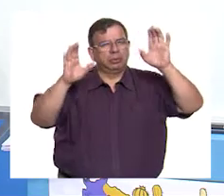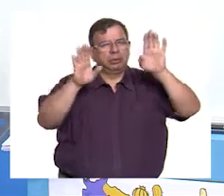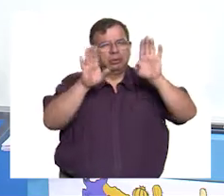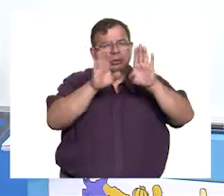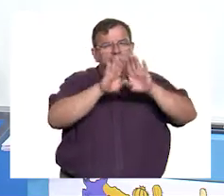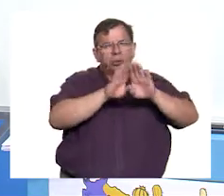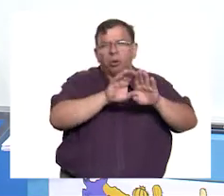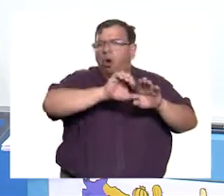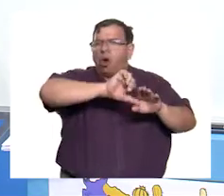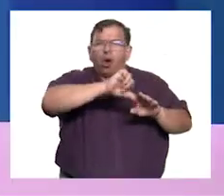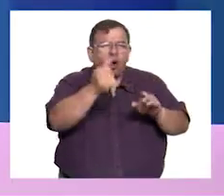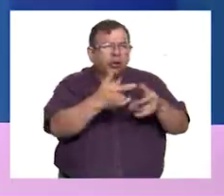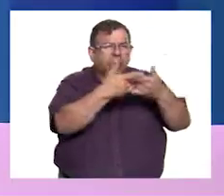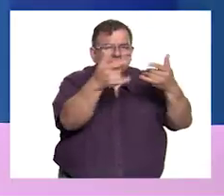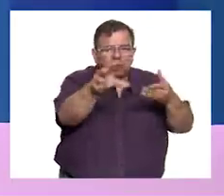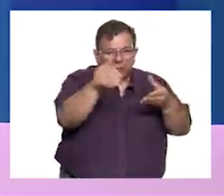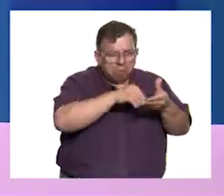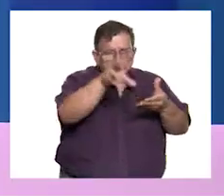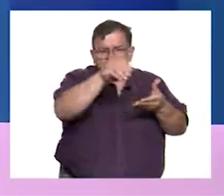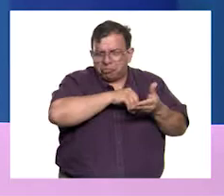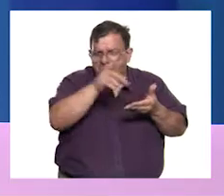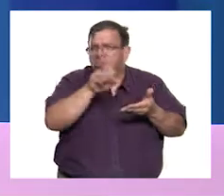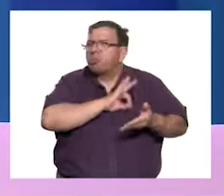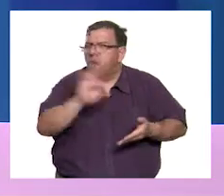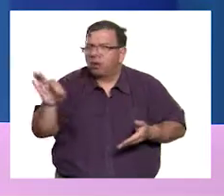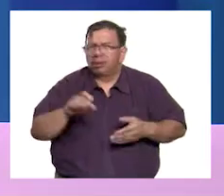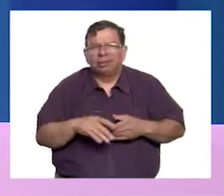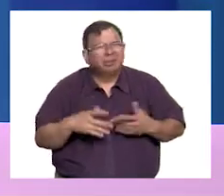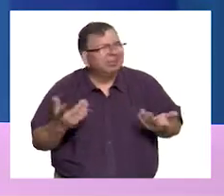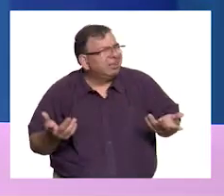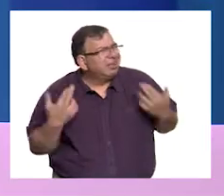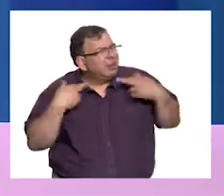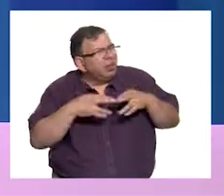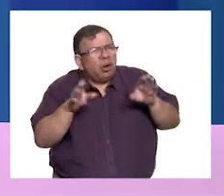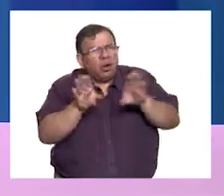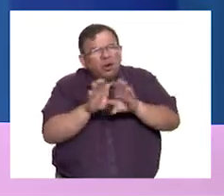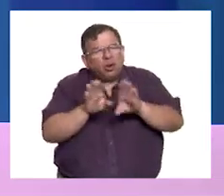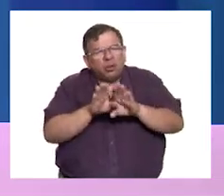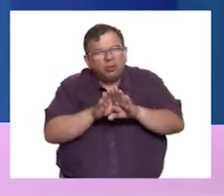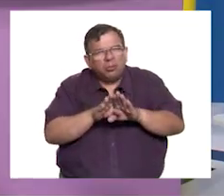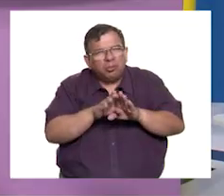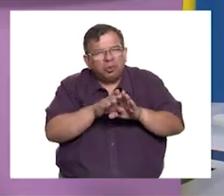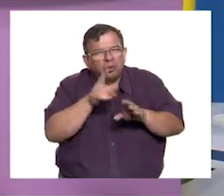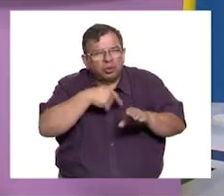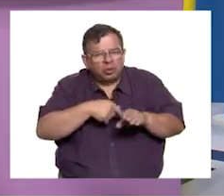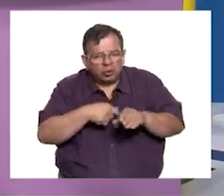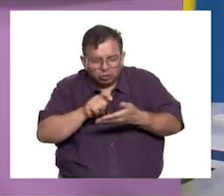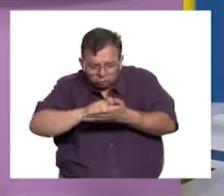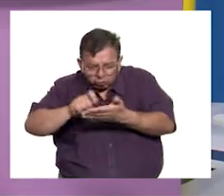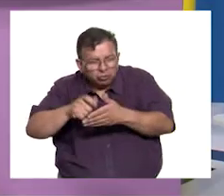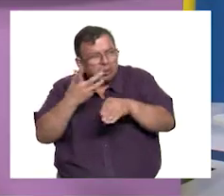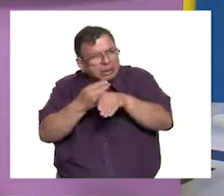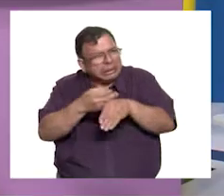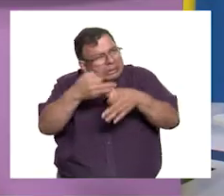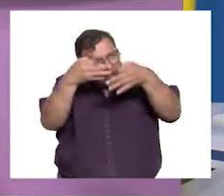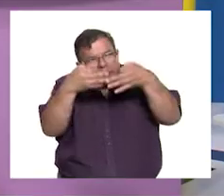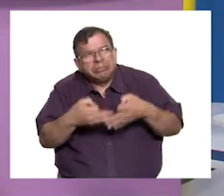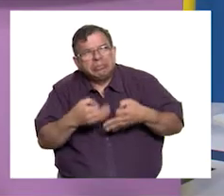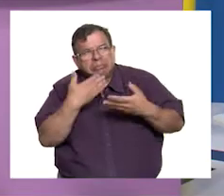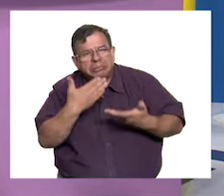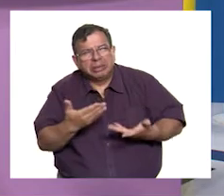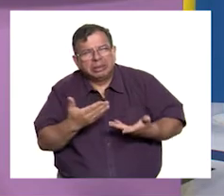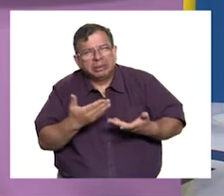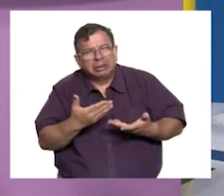otras narraciones. Profe, pero ¿cómo le hacemos para saber que nuestra adaptación está bien hecha y que